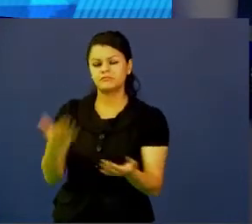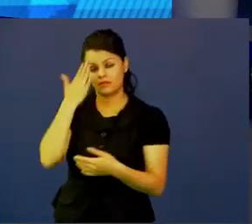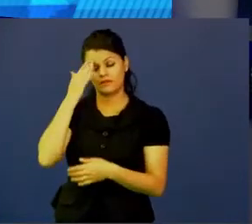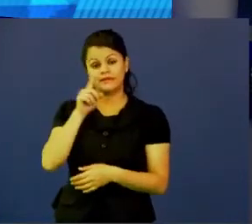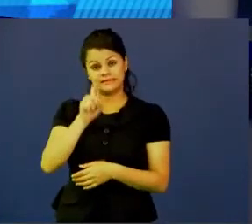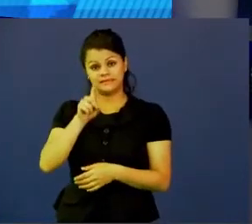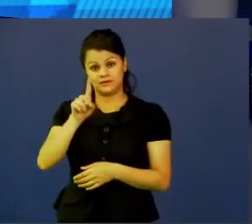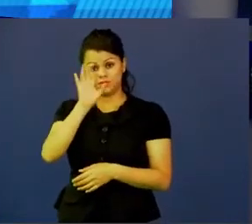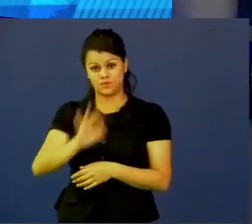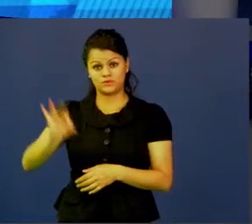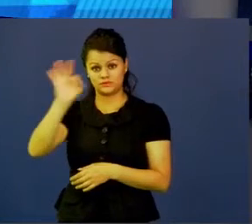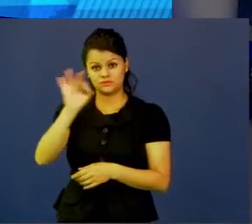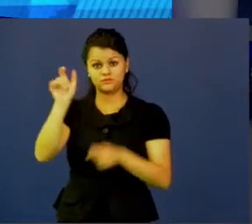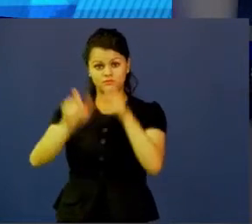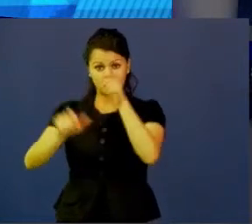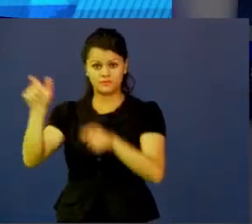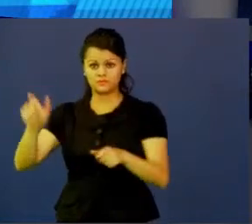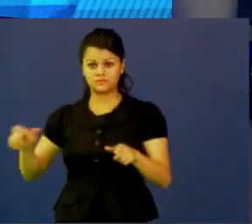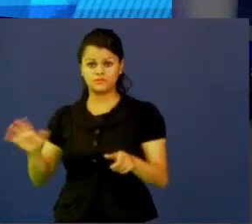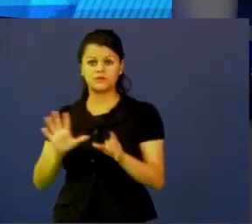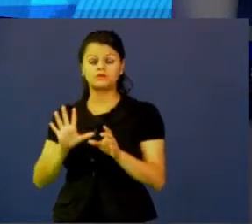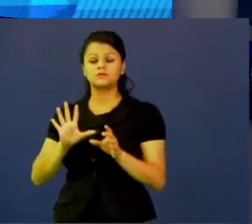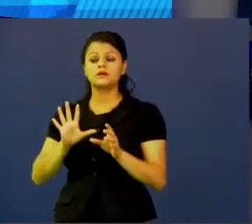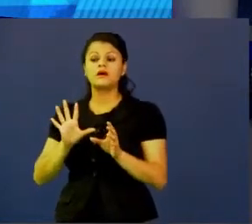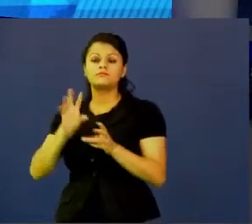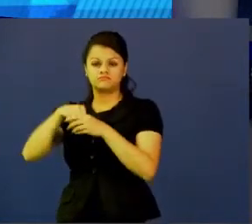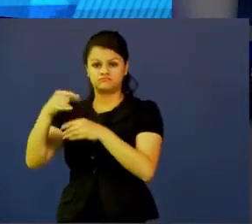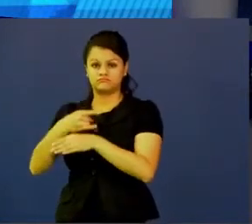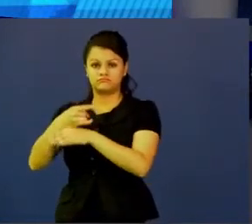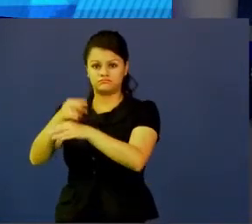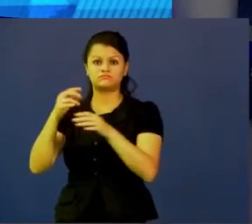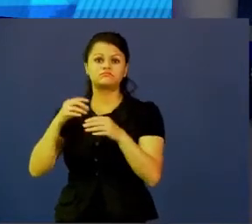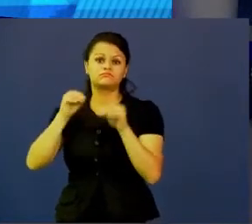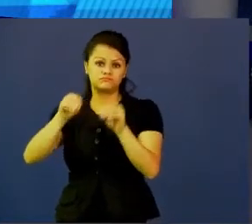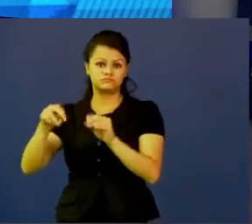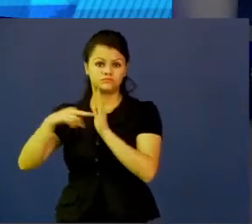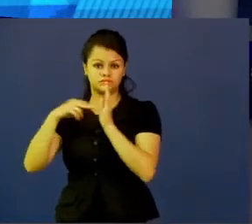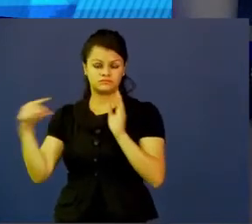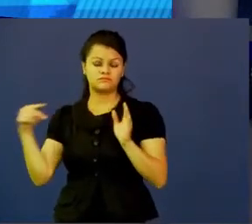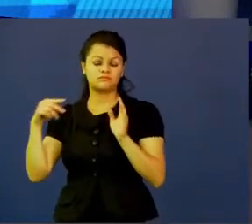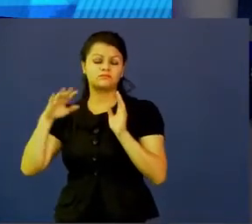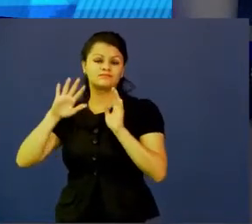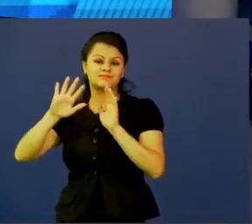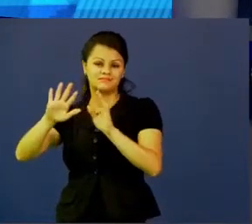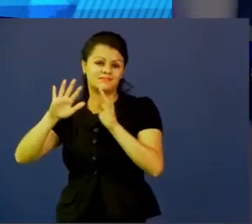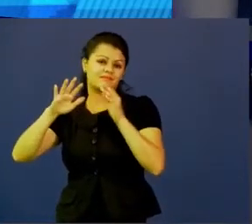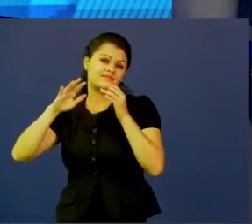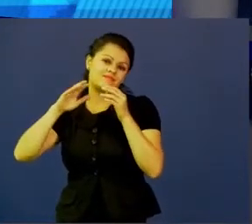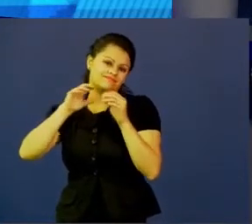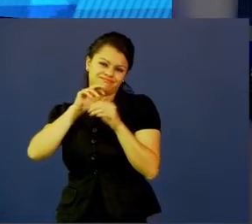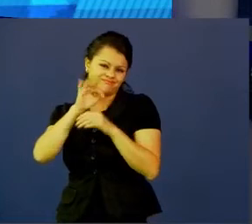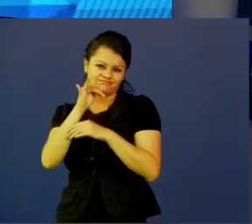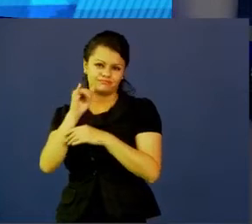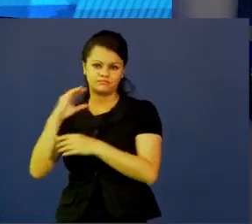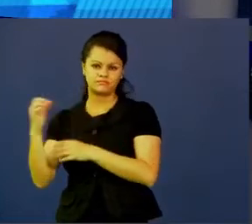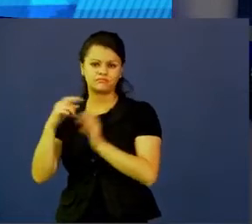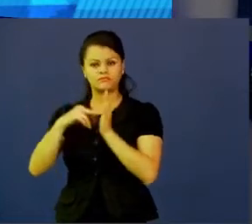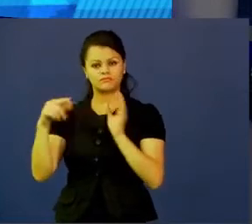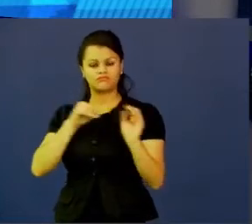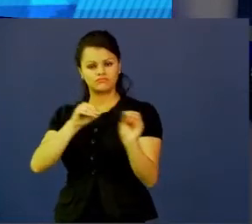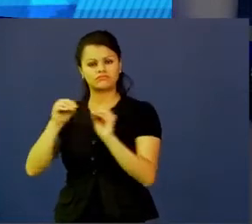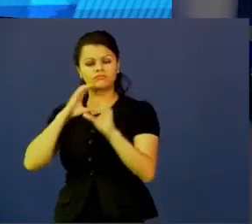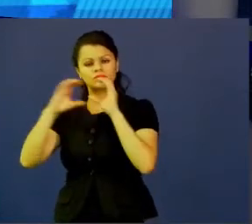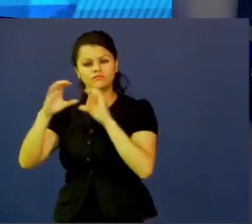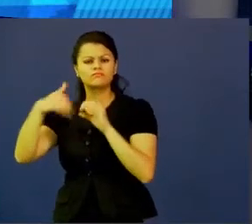que conforman la industria, nuestro sector de las tecnologías de información y comunicaciones, son hombres. Y también, según un estudio de la CEPAL, sabemos